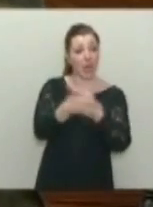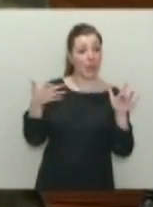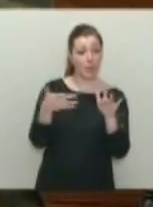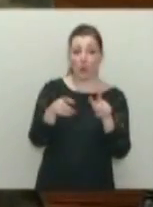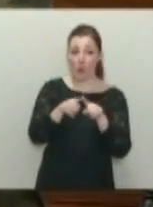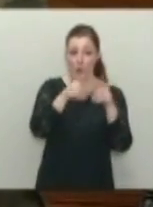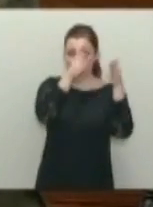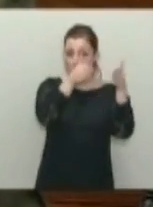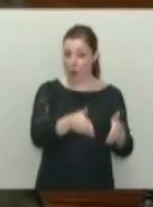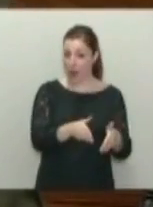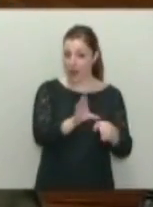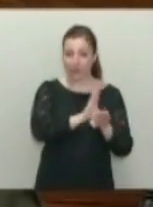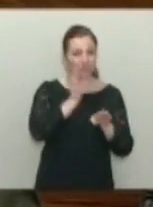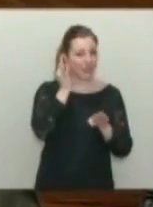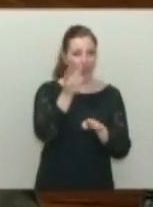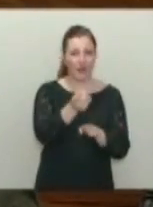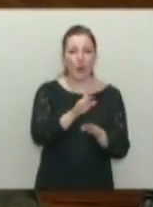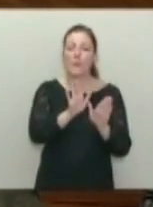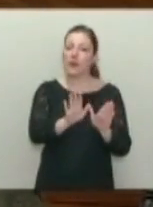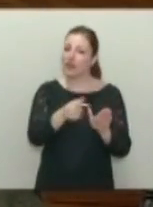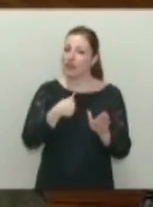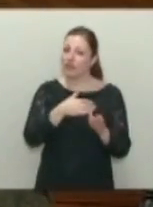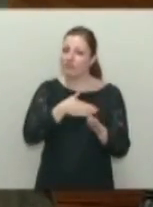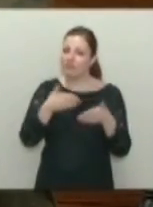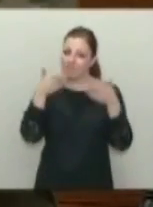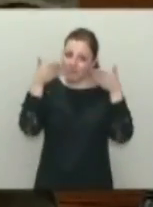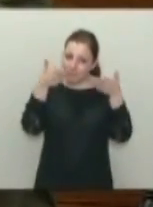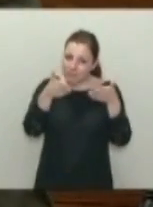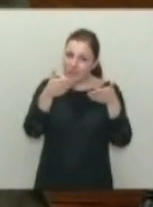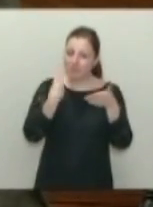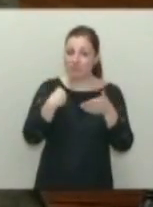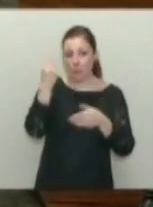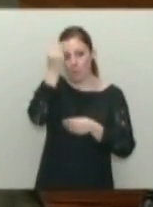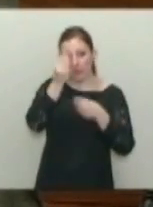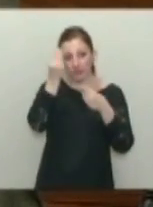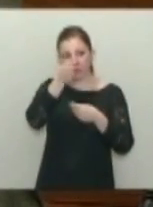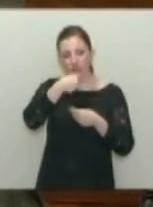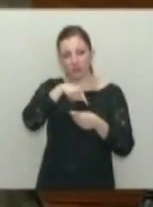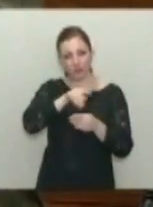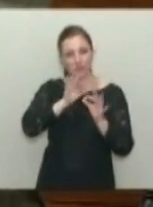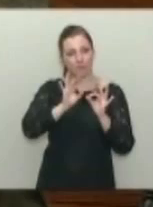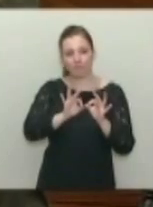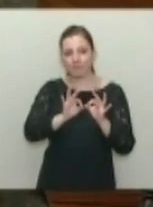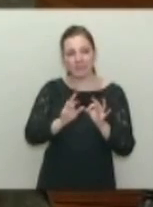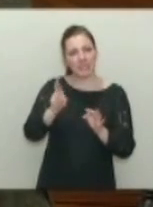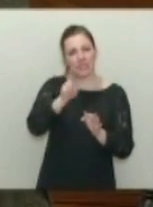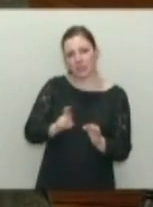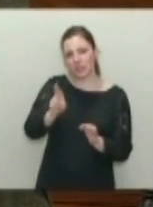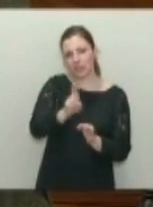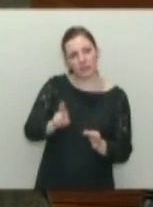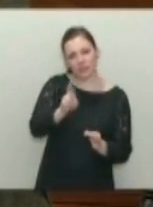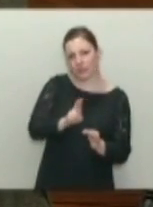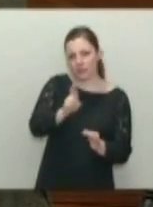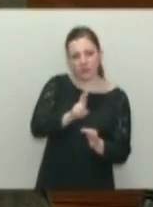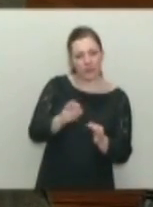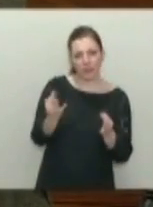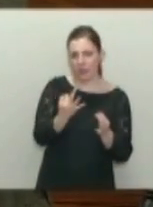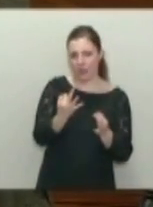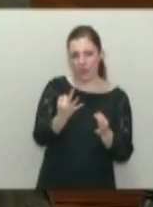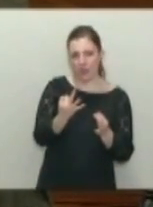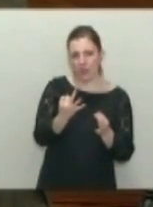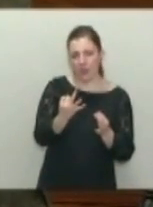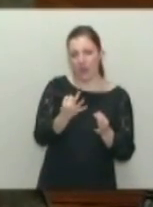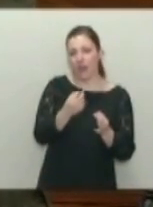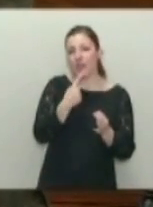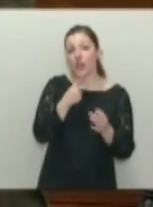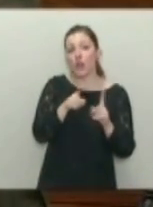quisiera centrarme en lo que yo creo que estamos cayendo reiteradamente, y es lo que en retórica se suele llamar